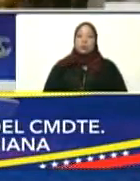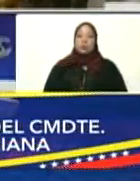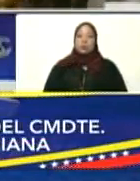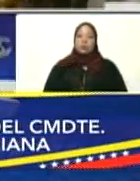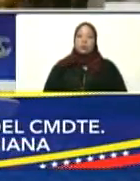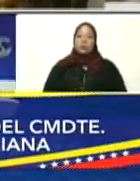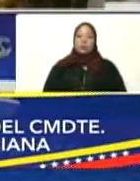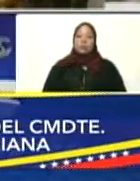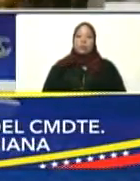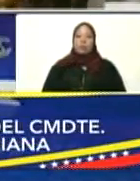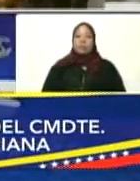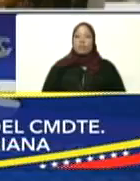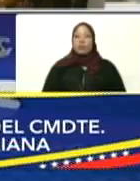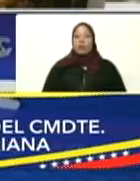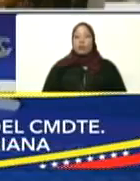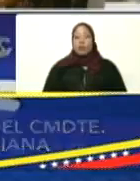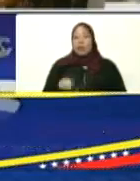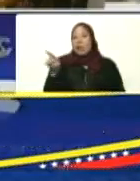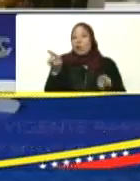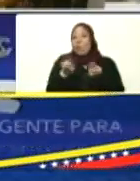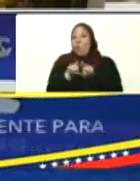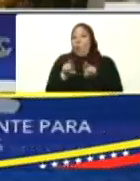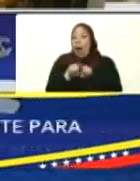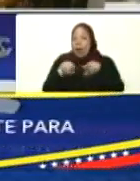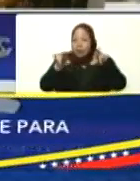En esta misma plaza,